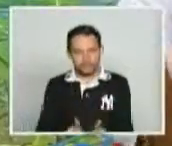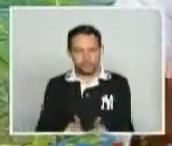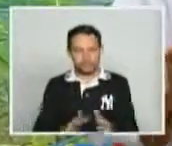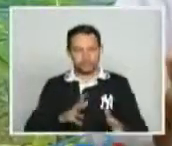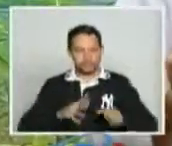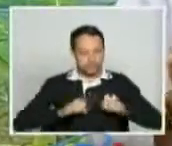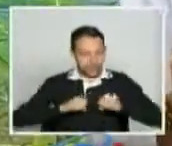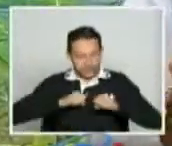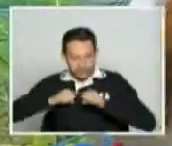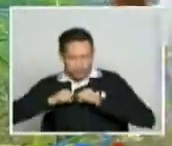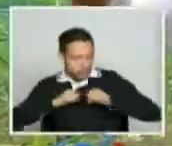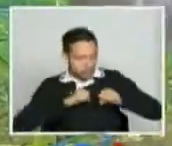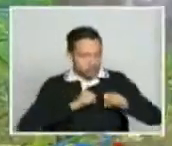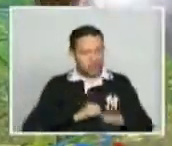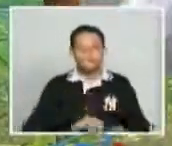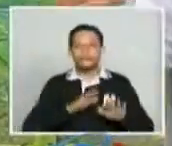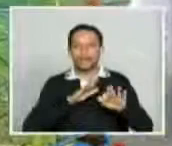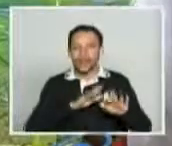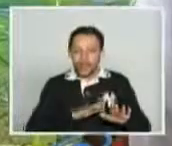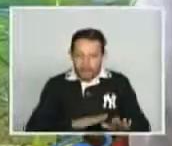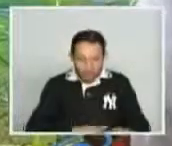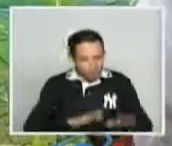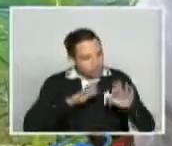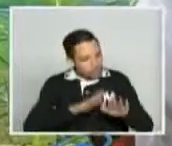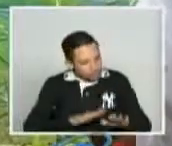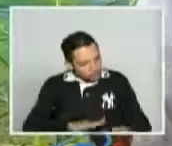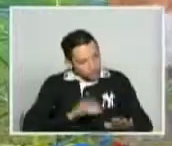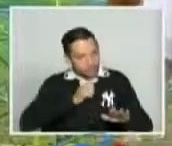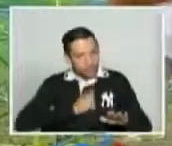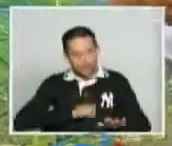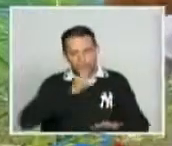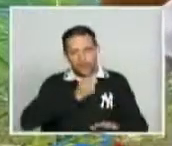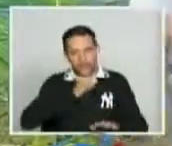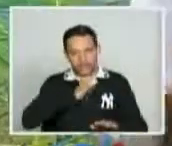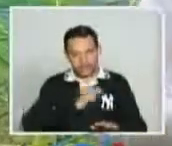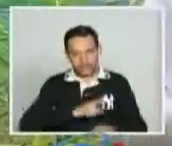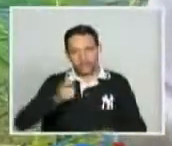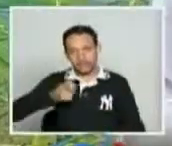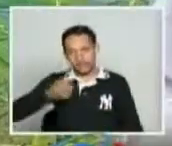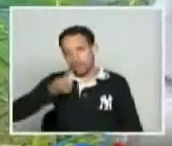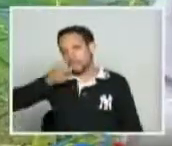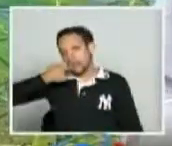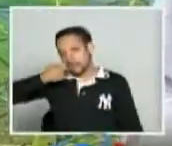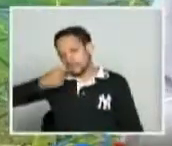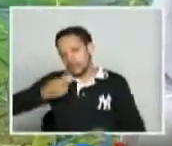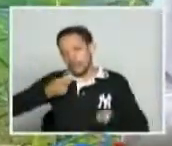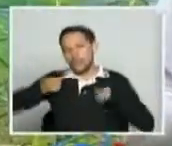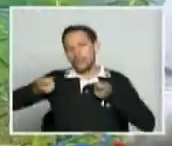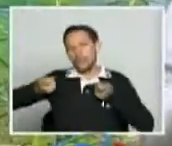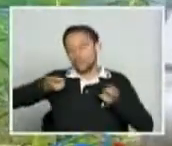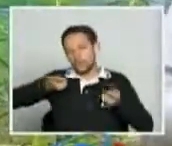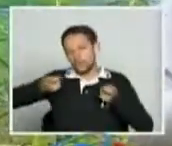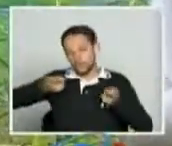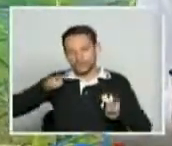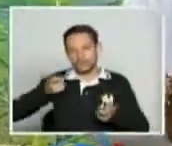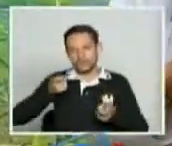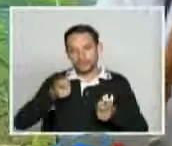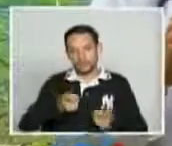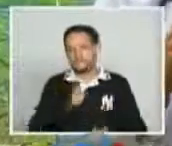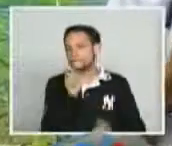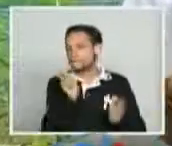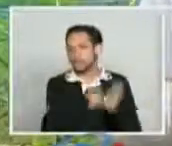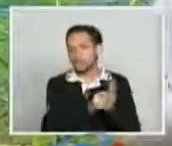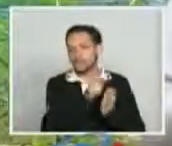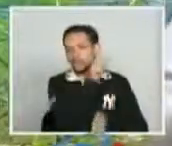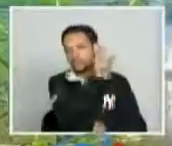que lo frene. Entonces hay una lista de medicamentos que le van a servir a estos pacientes. Pero estos pacientes